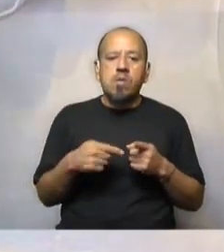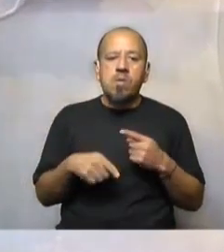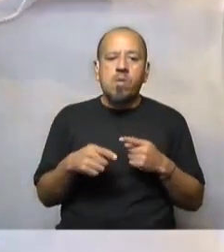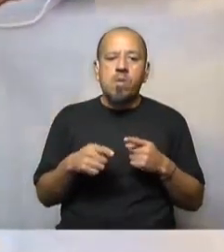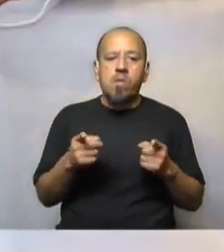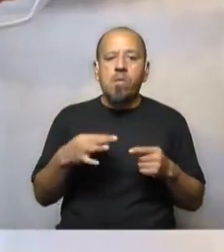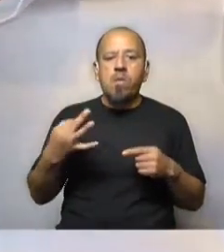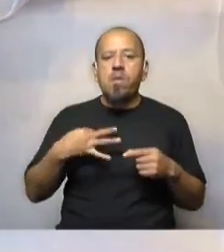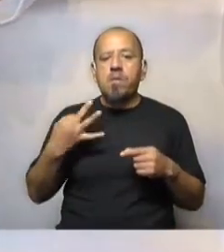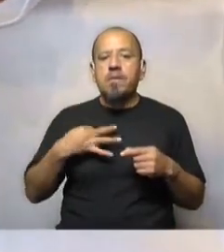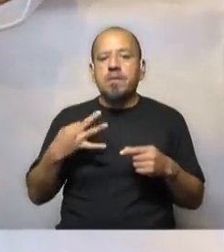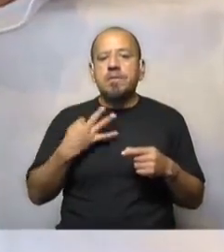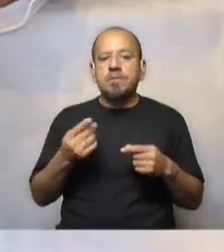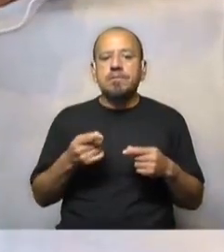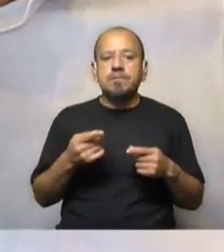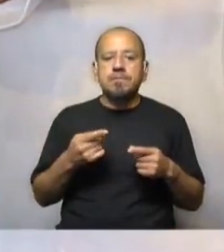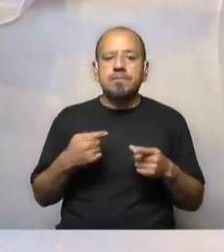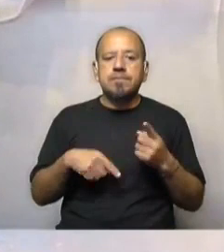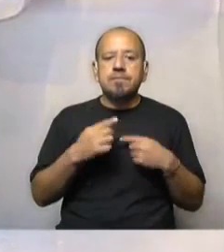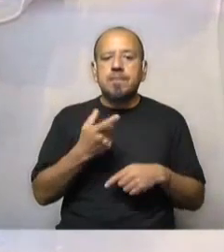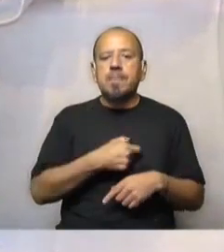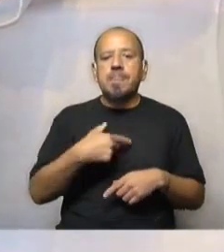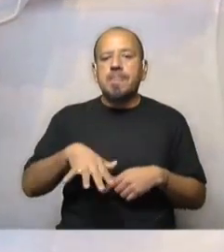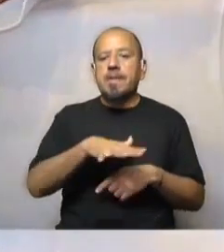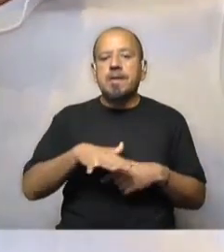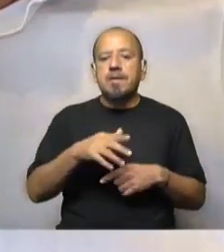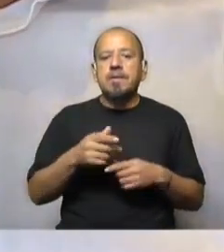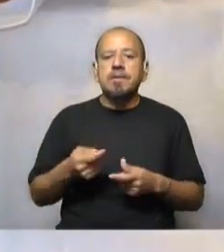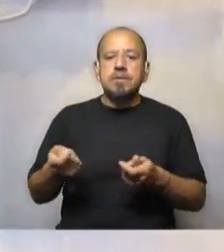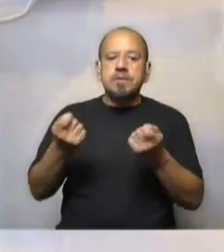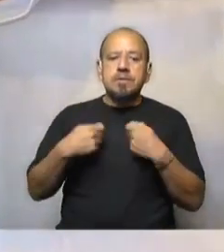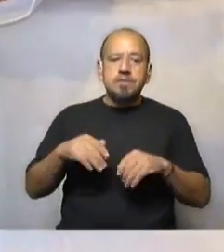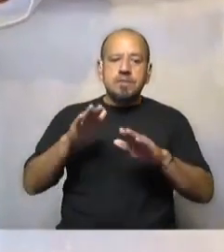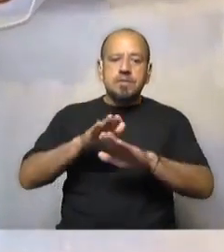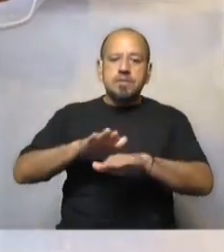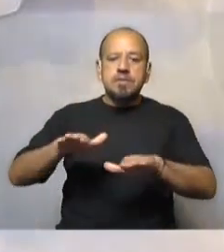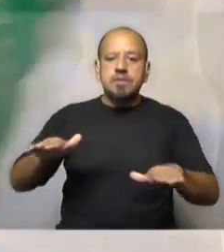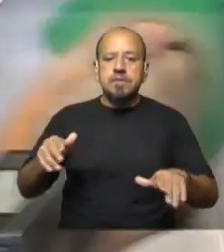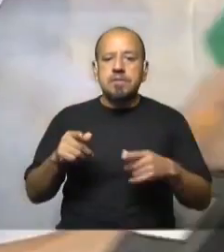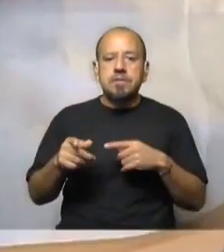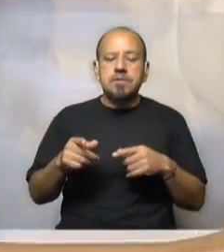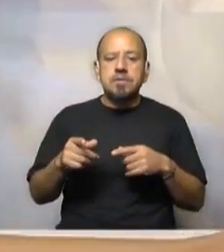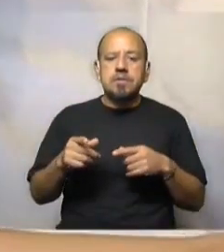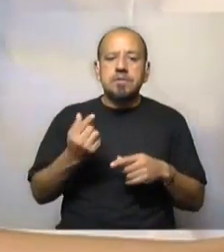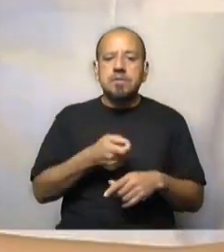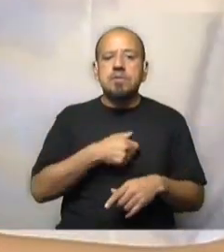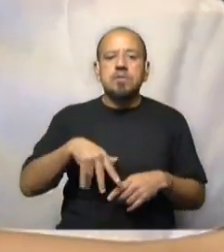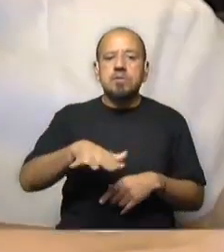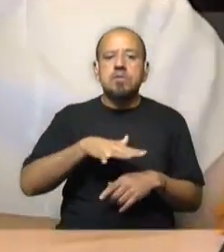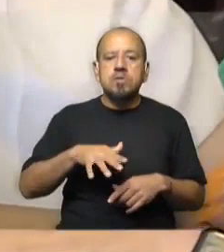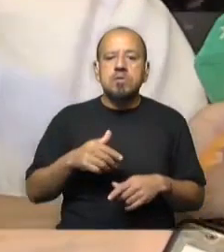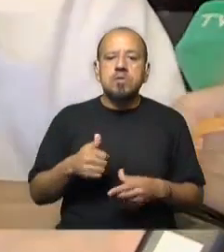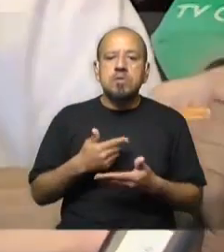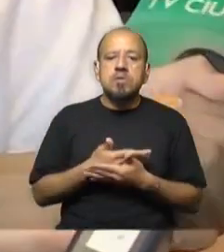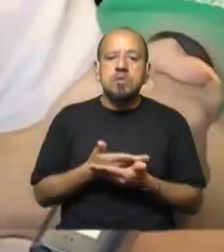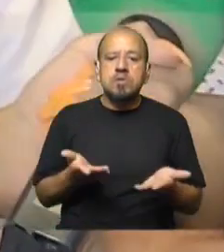con los años ellos devolvieron a esta sociedad lo que ella les dio en la niñez. Entonces, una sociedad muy generosa la que teníamos, nos